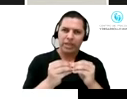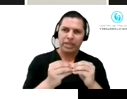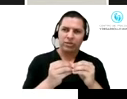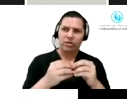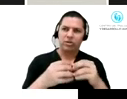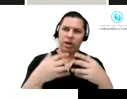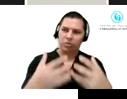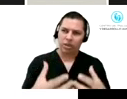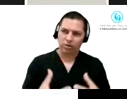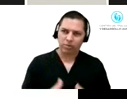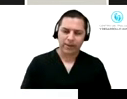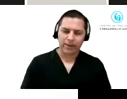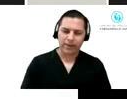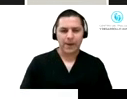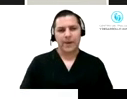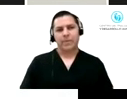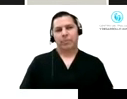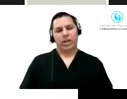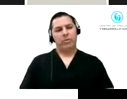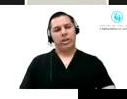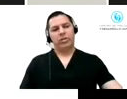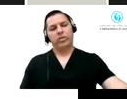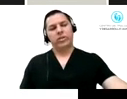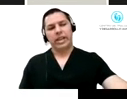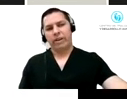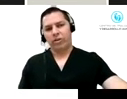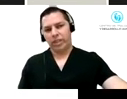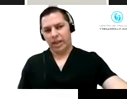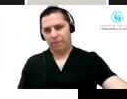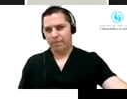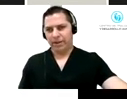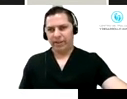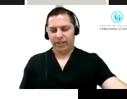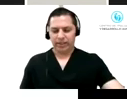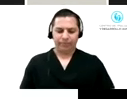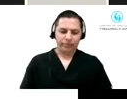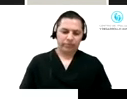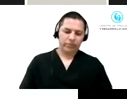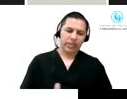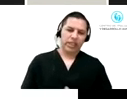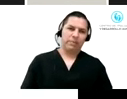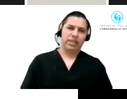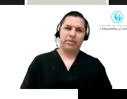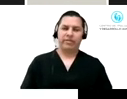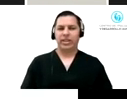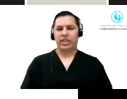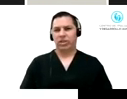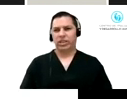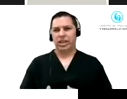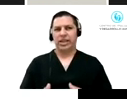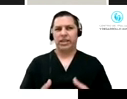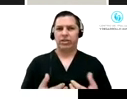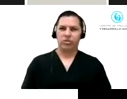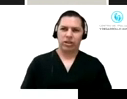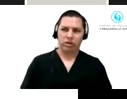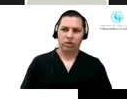muy pequeñitos, ocupábamos algo más. Por eso entonces se habla hoy de la paz imperfecta. De la paz imperfecta es donde